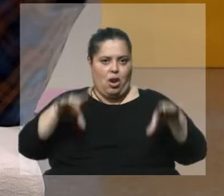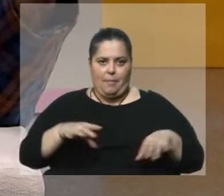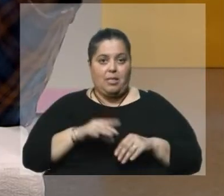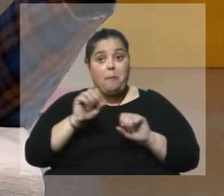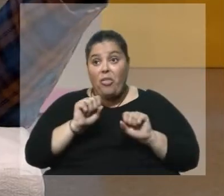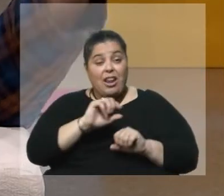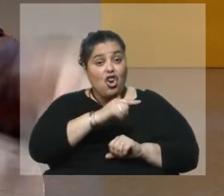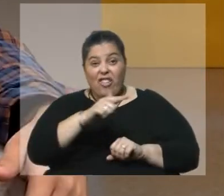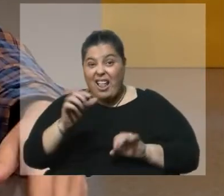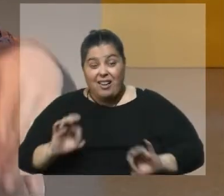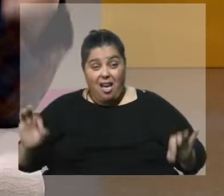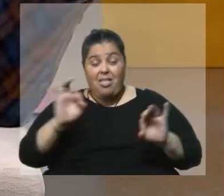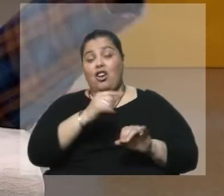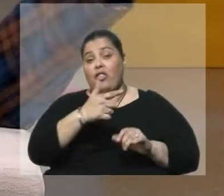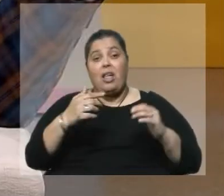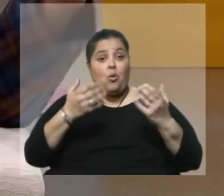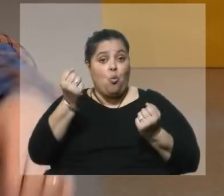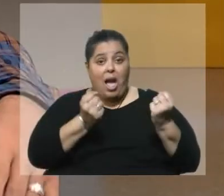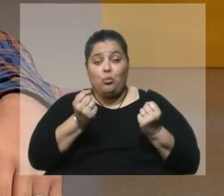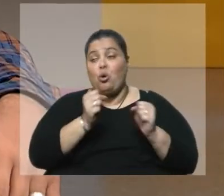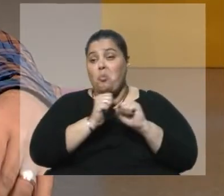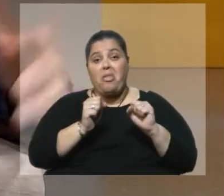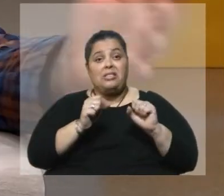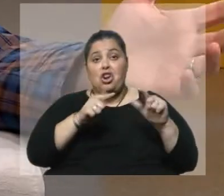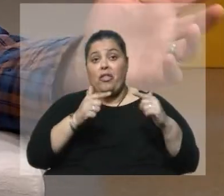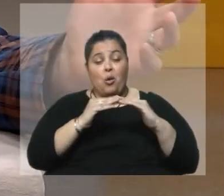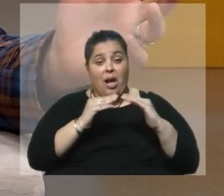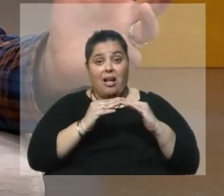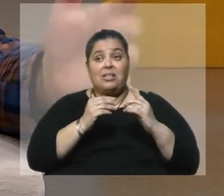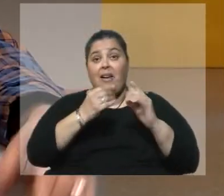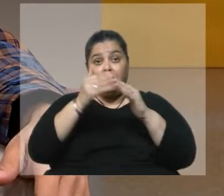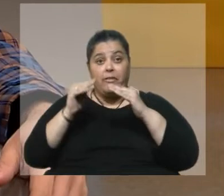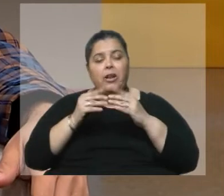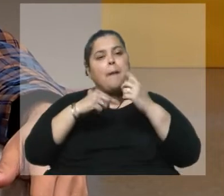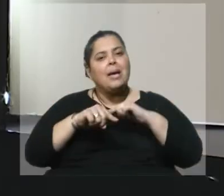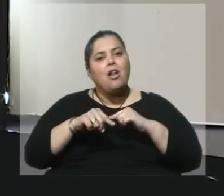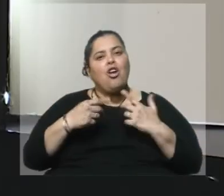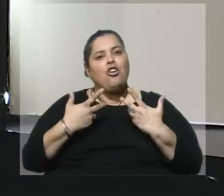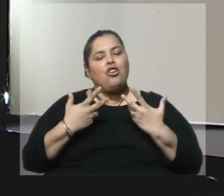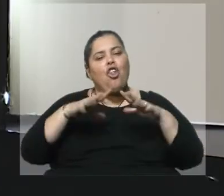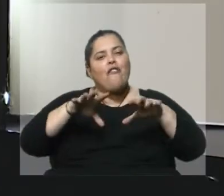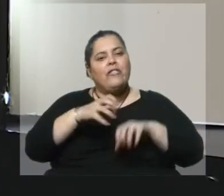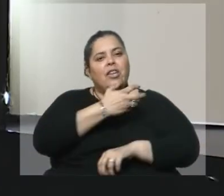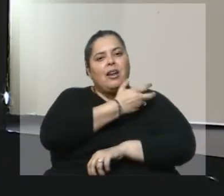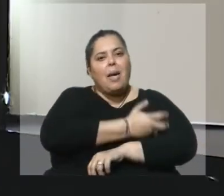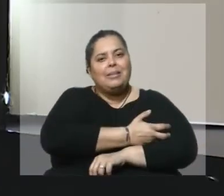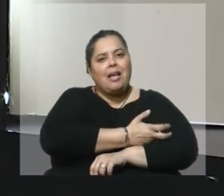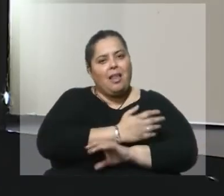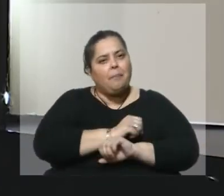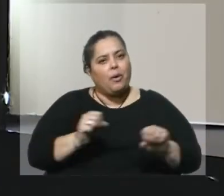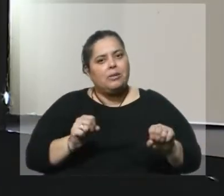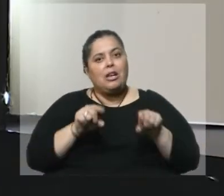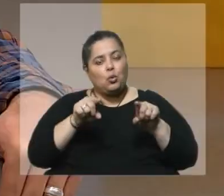no tener un auto, podés vivir en una favela y no vivir en la miseria. Usás mucho el cerebro y la